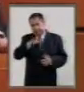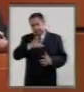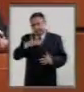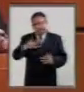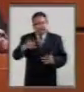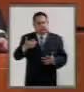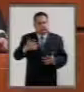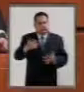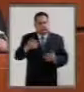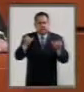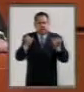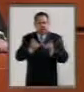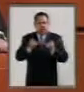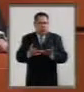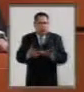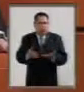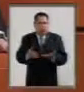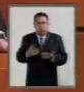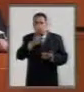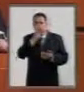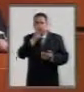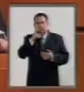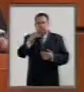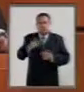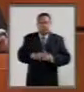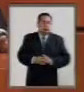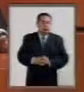senador puede estar ajeno a ellos.